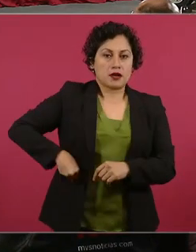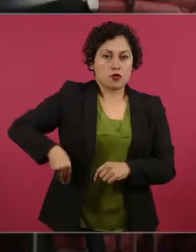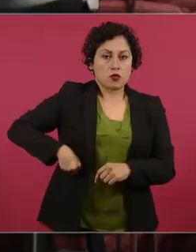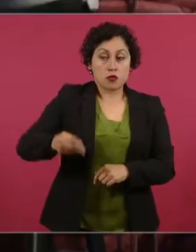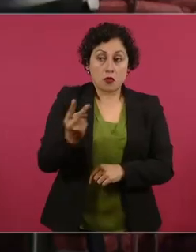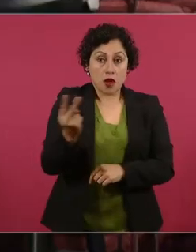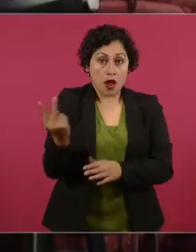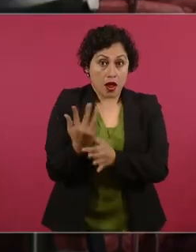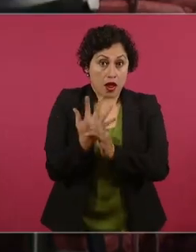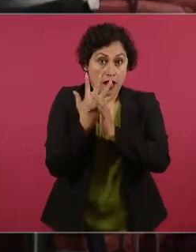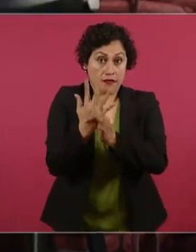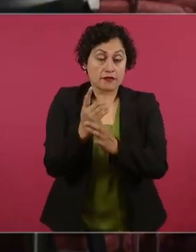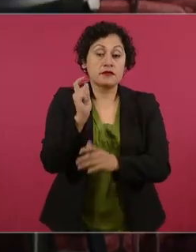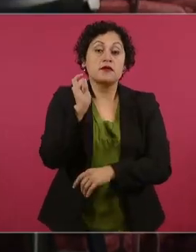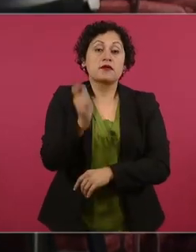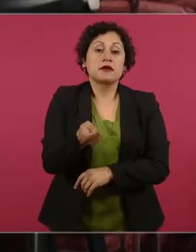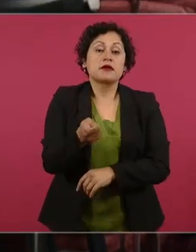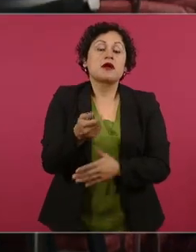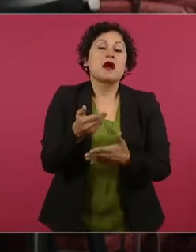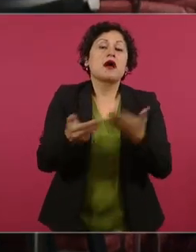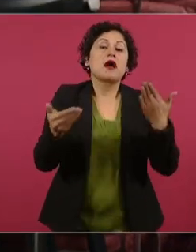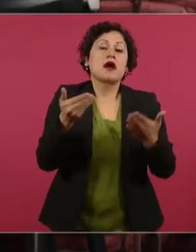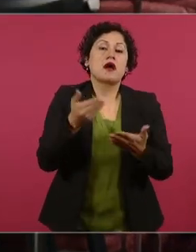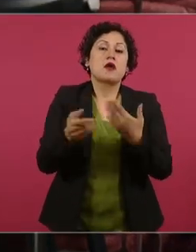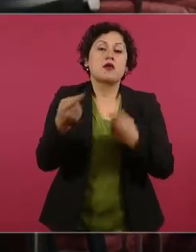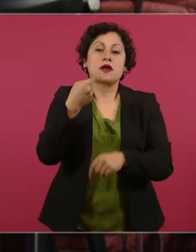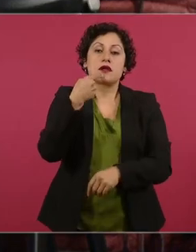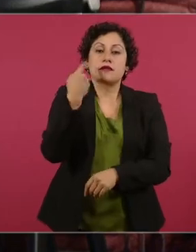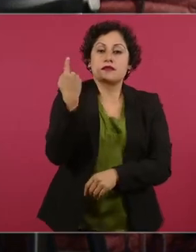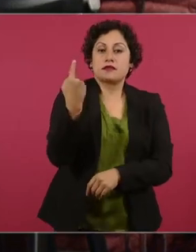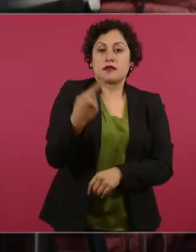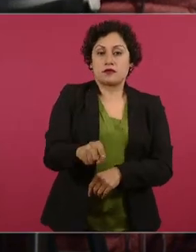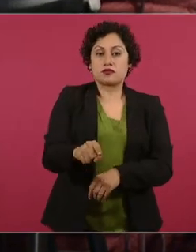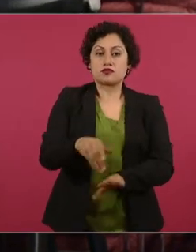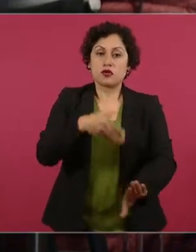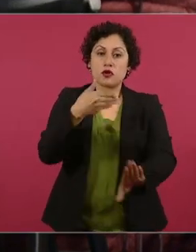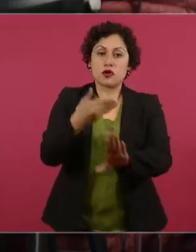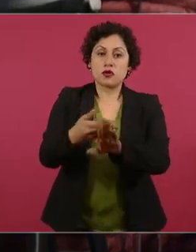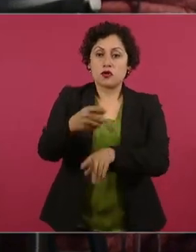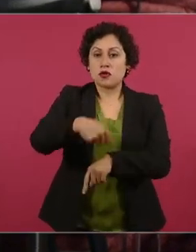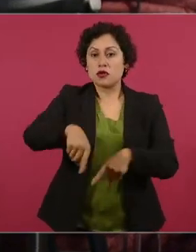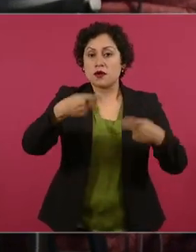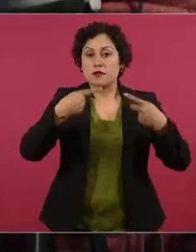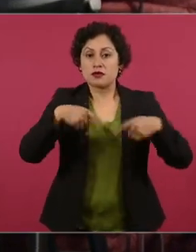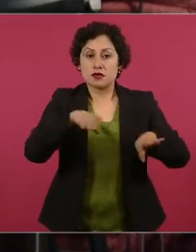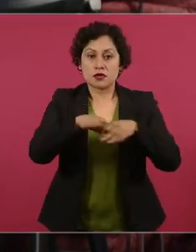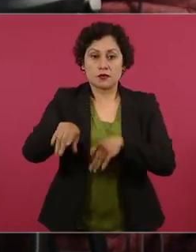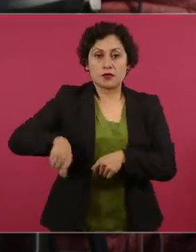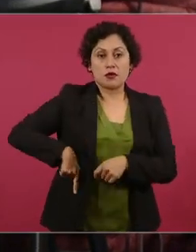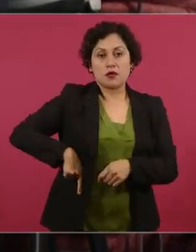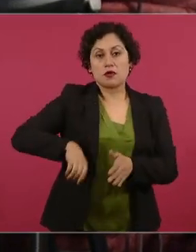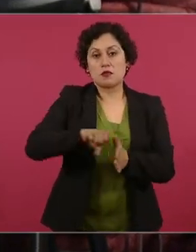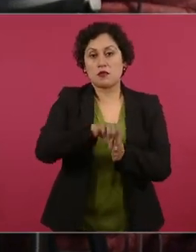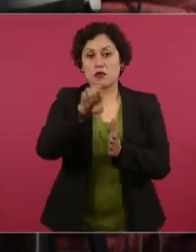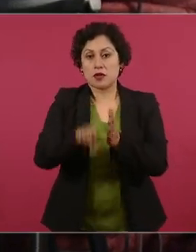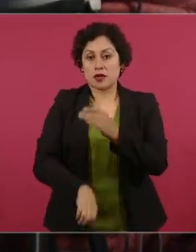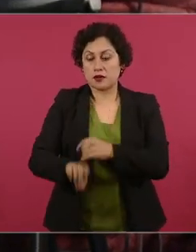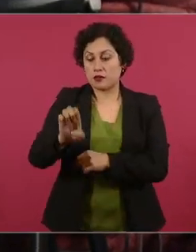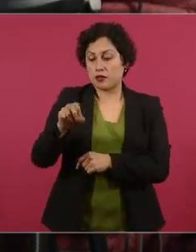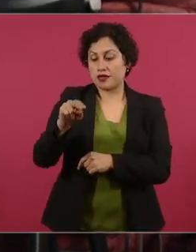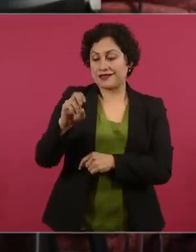ellos manejan es que ahora van a interponer también denuncias en contra de servidores públicos involucrados. Mencionan a Alejandro Encinas,